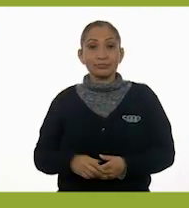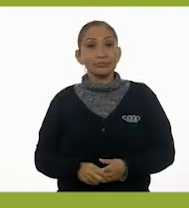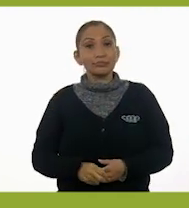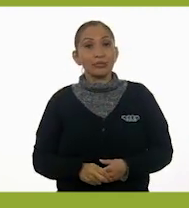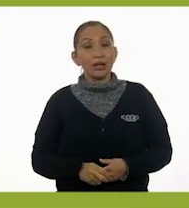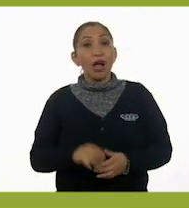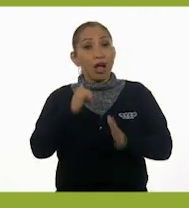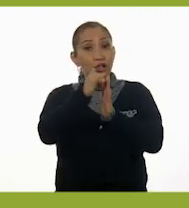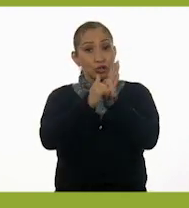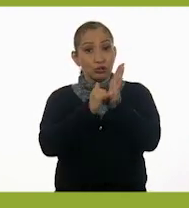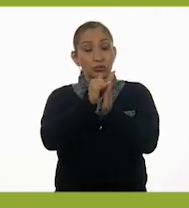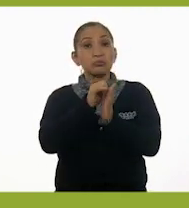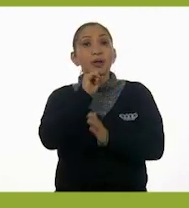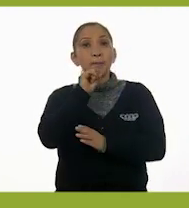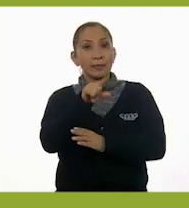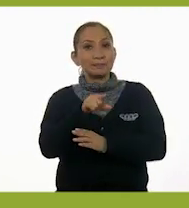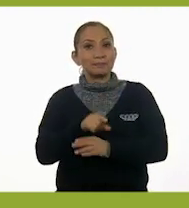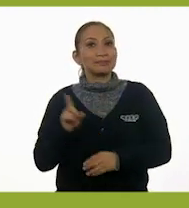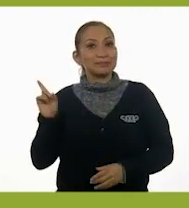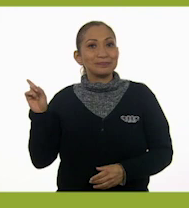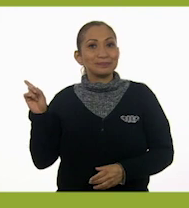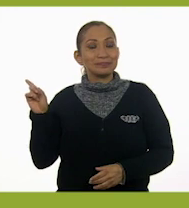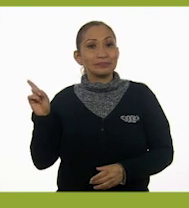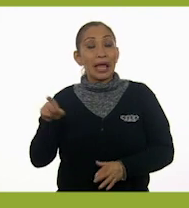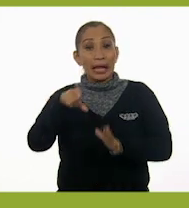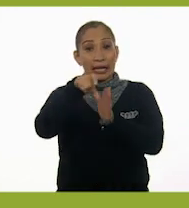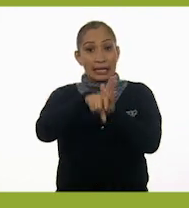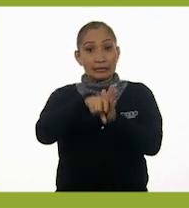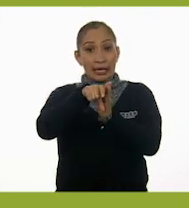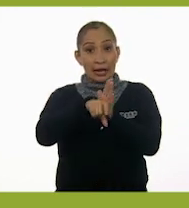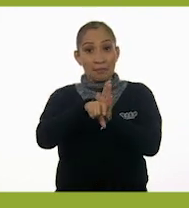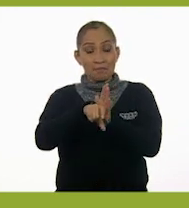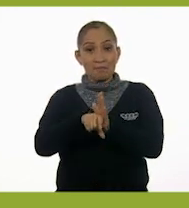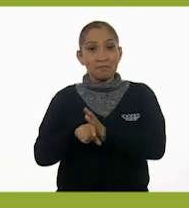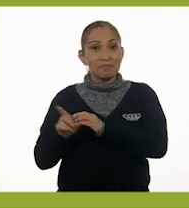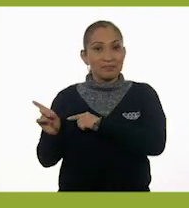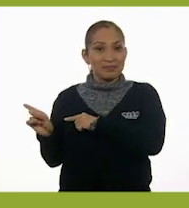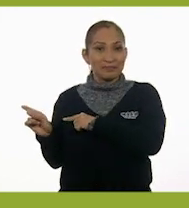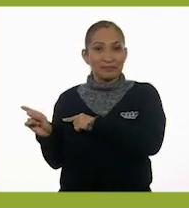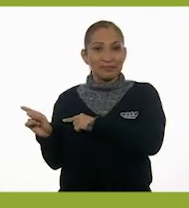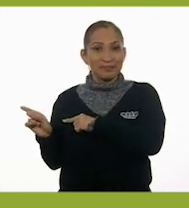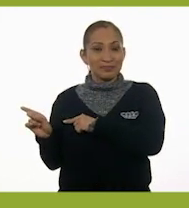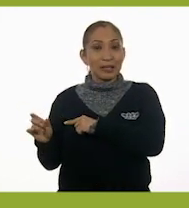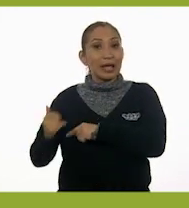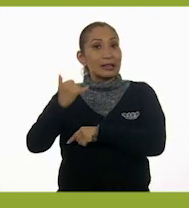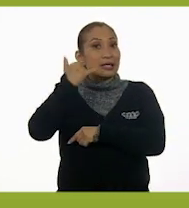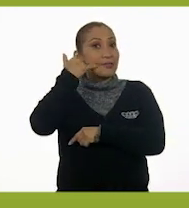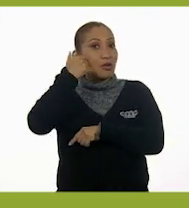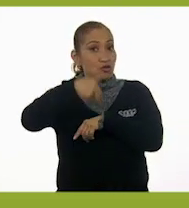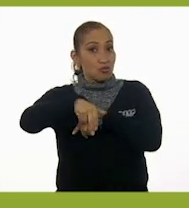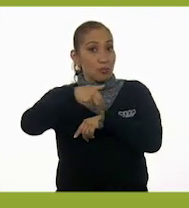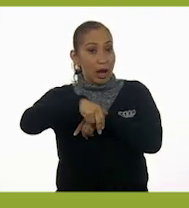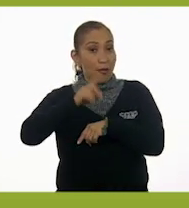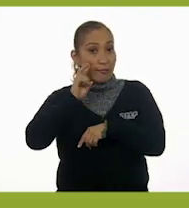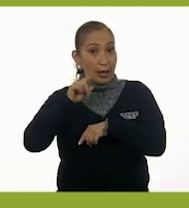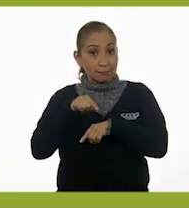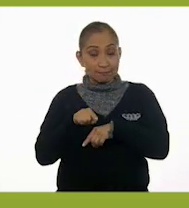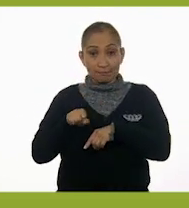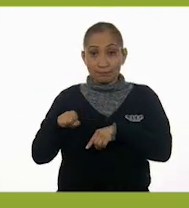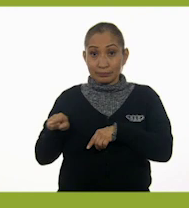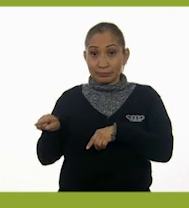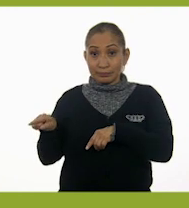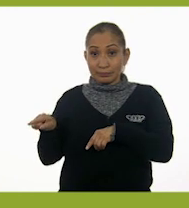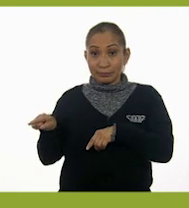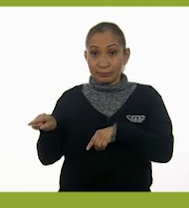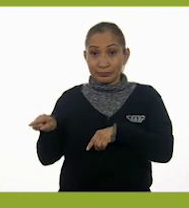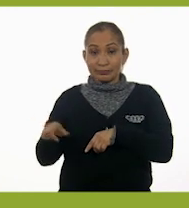@sep-mx. YouTube, Canal CEP. Instagram, @CEPMX. Teléfonos Educatel,